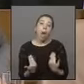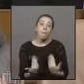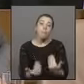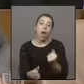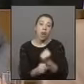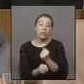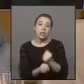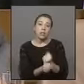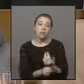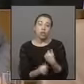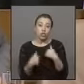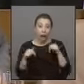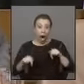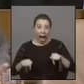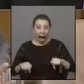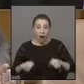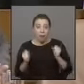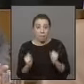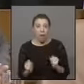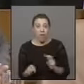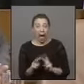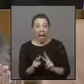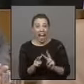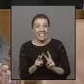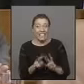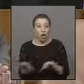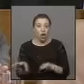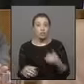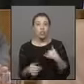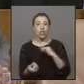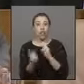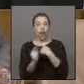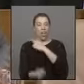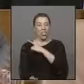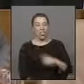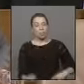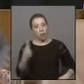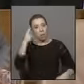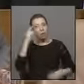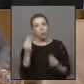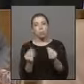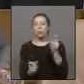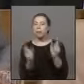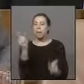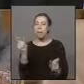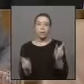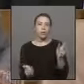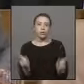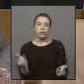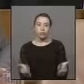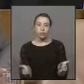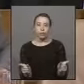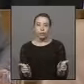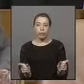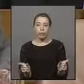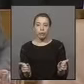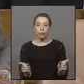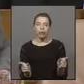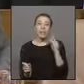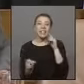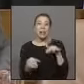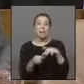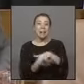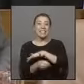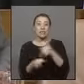Porque yo hoy día he podido hacer algo desde la perspectiva de diputado. Pero hay mucha gente que está en la situación